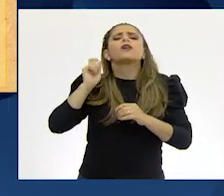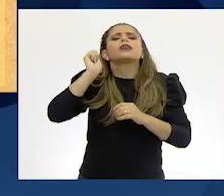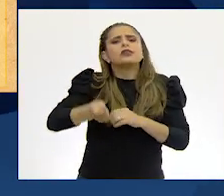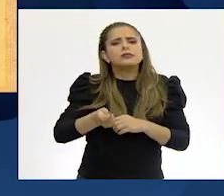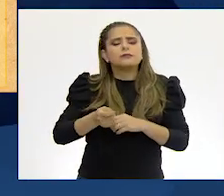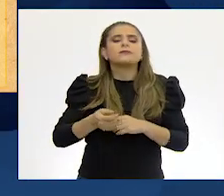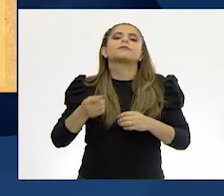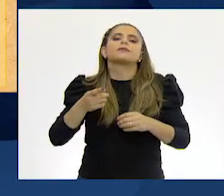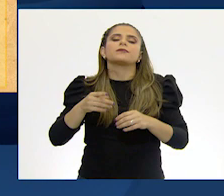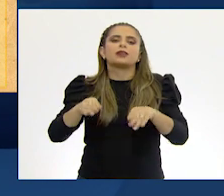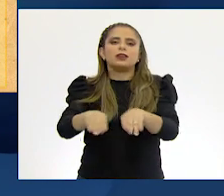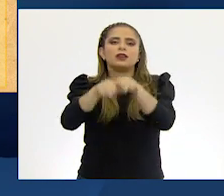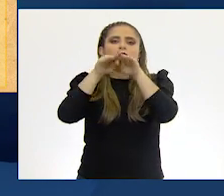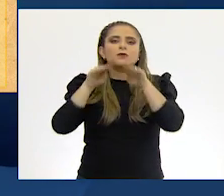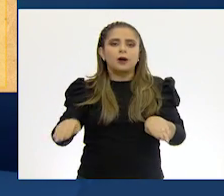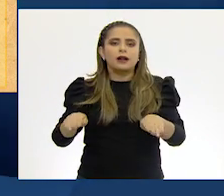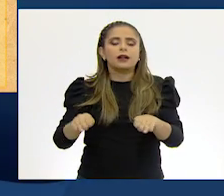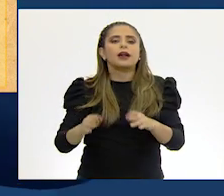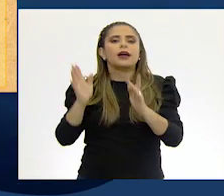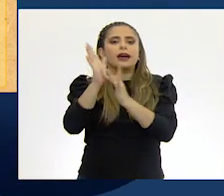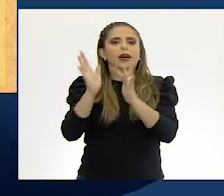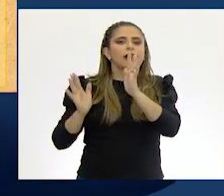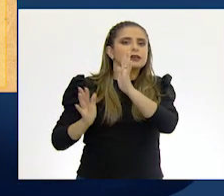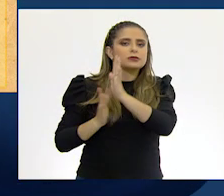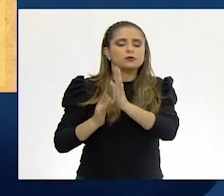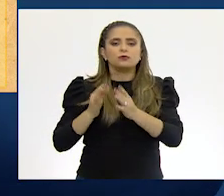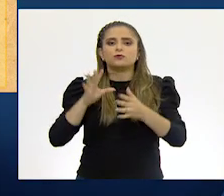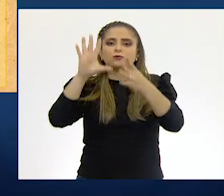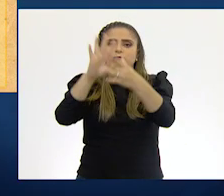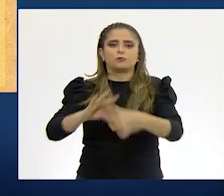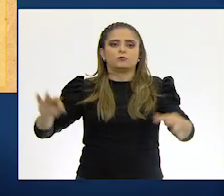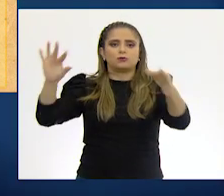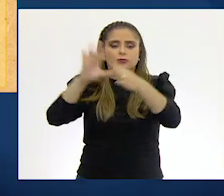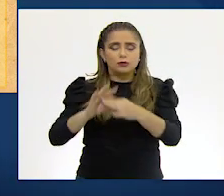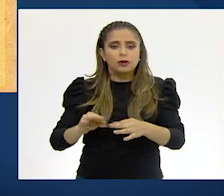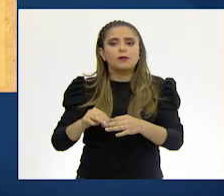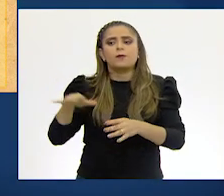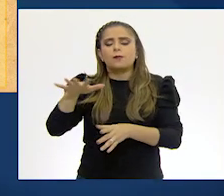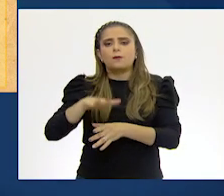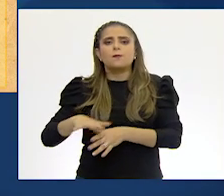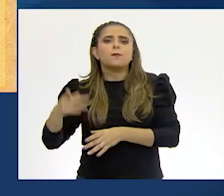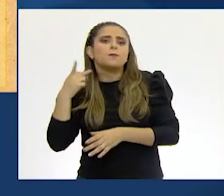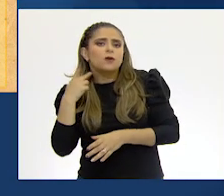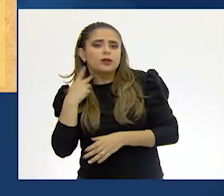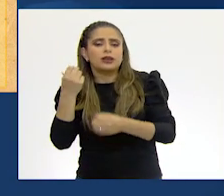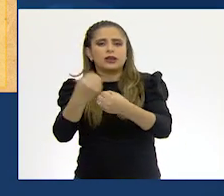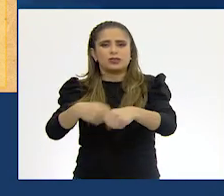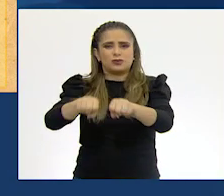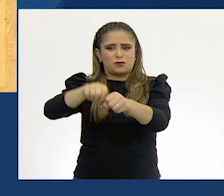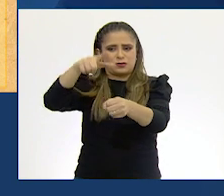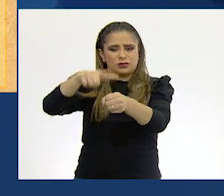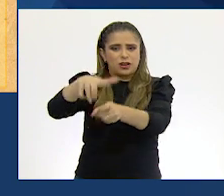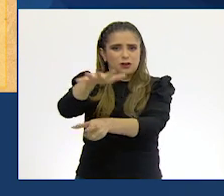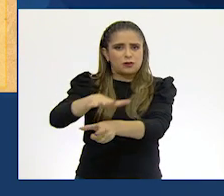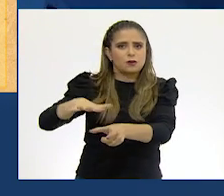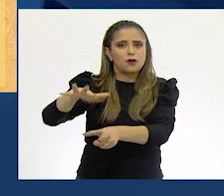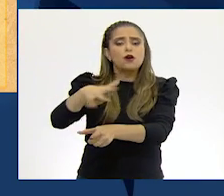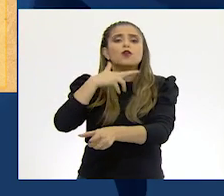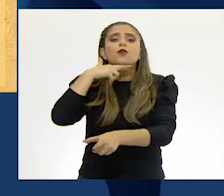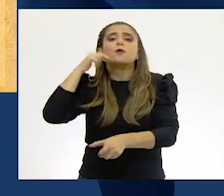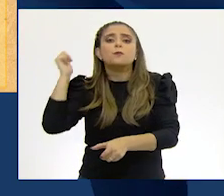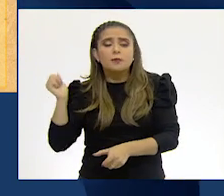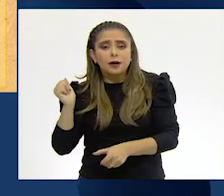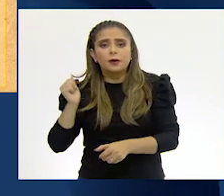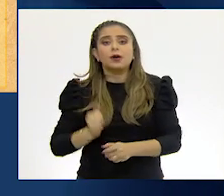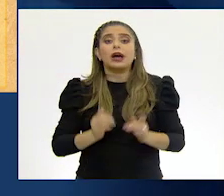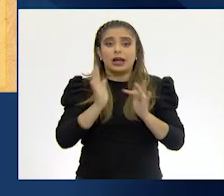discurso de igualdad de Jesucristo y debido a la organización política y social del Imperio Romano, pues su discurso fue